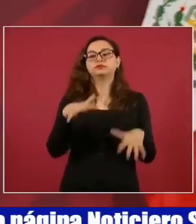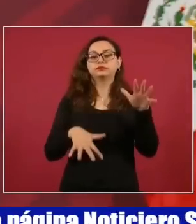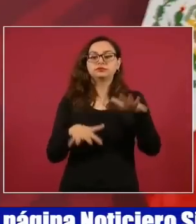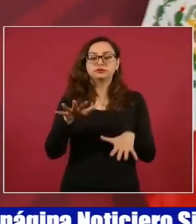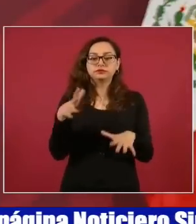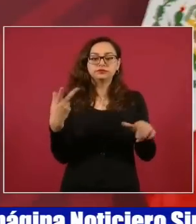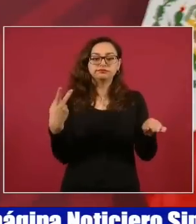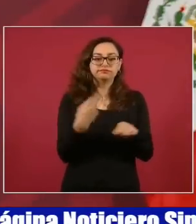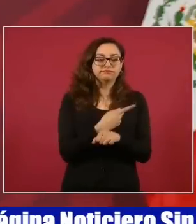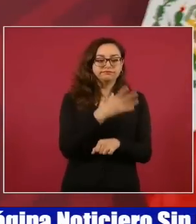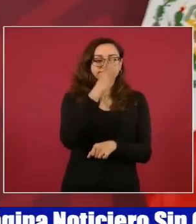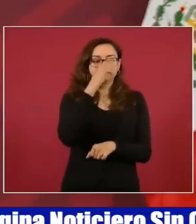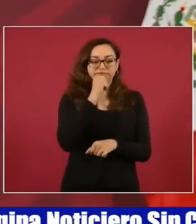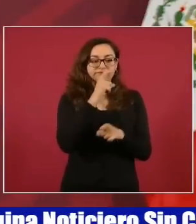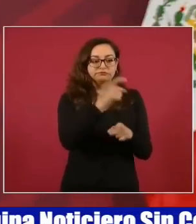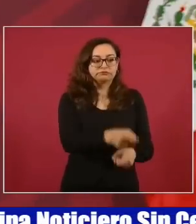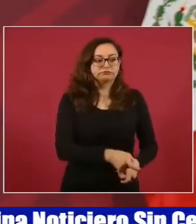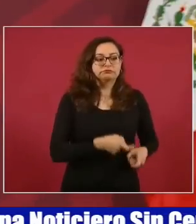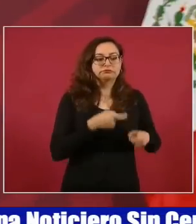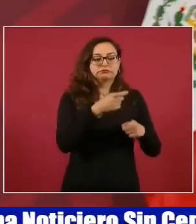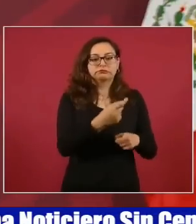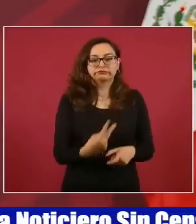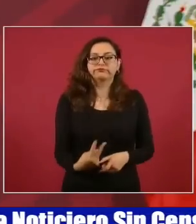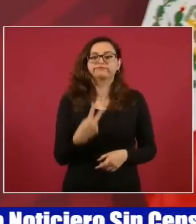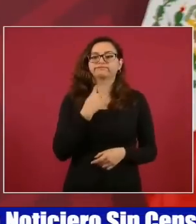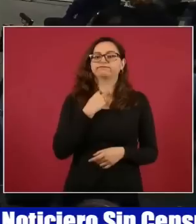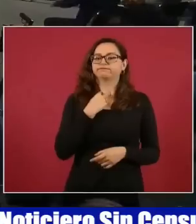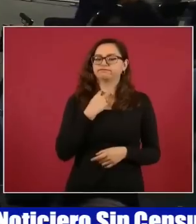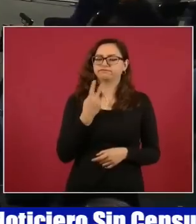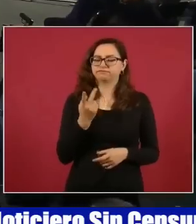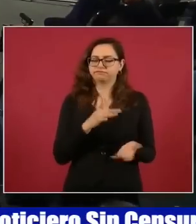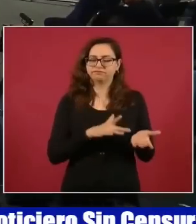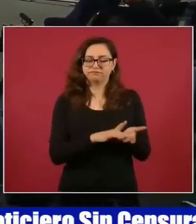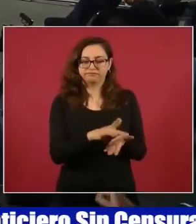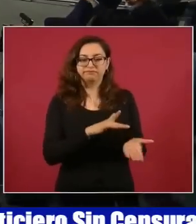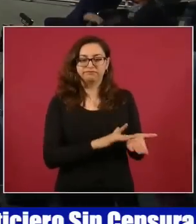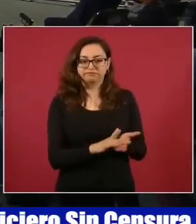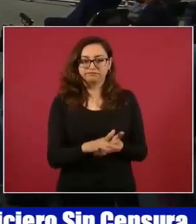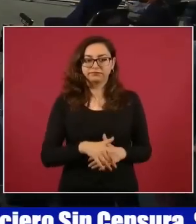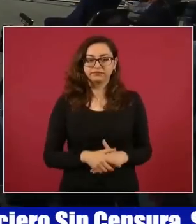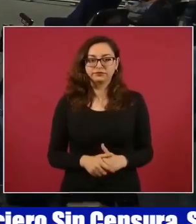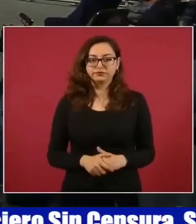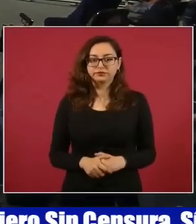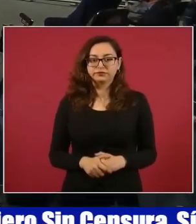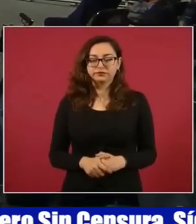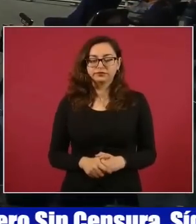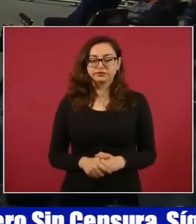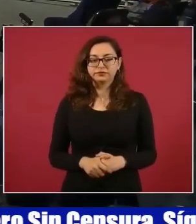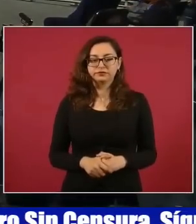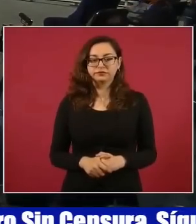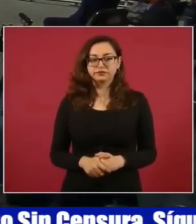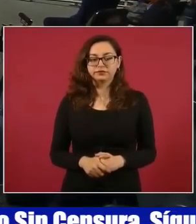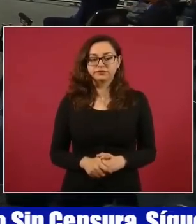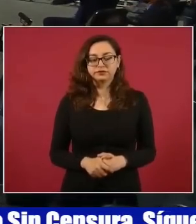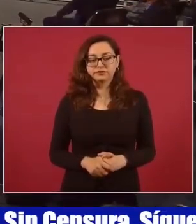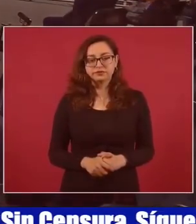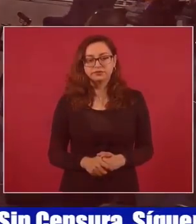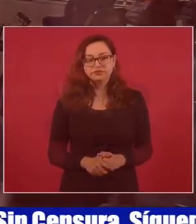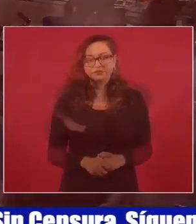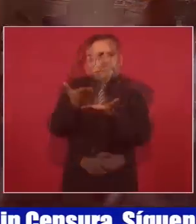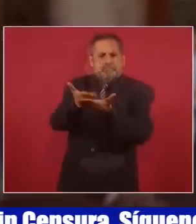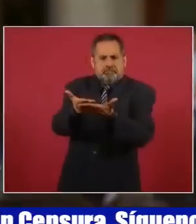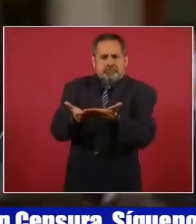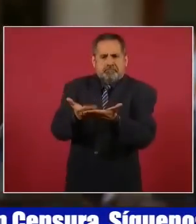En medio de la desesperación, el payasito de la tele, Jorge Ramos, le cuestionó si es posible que se haga una